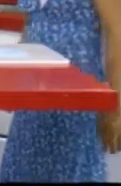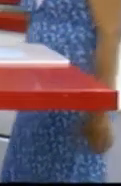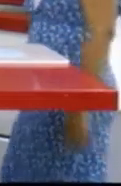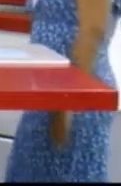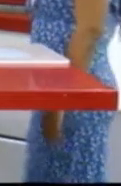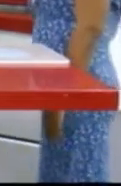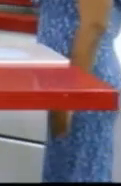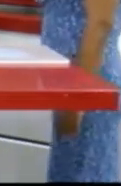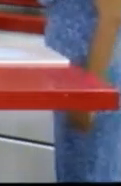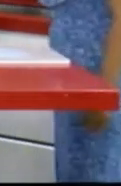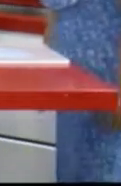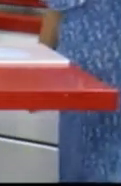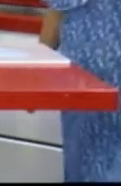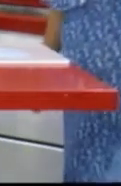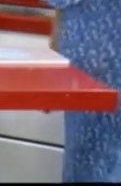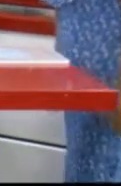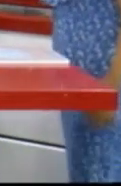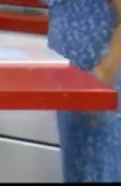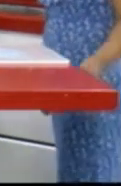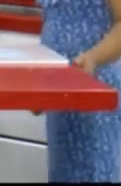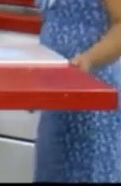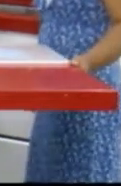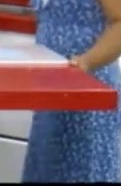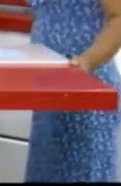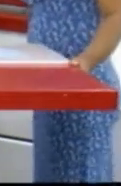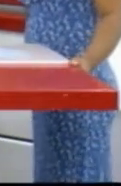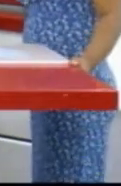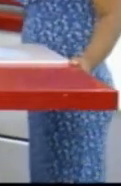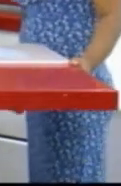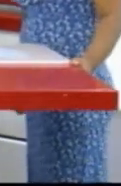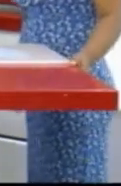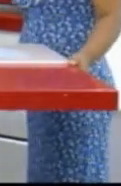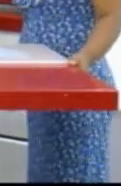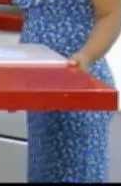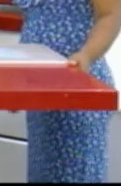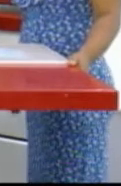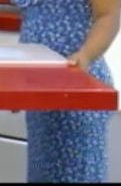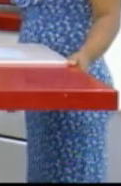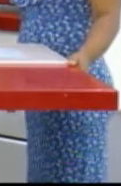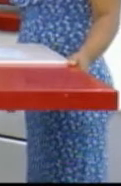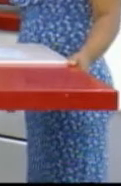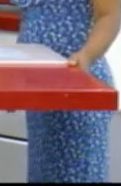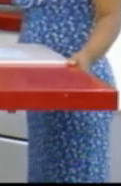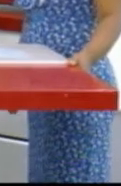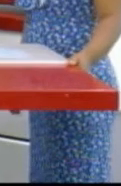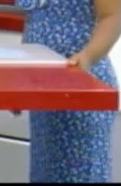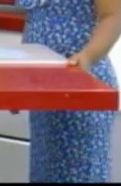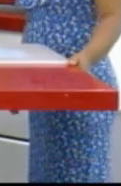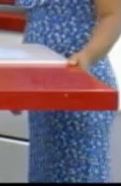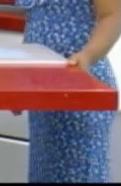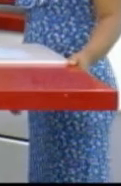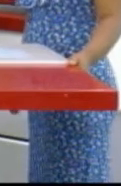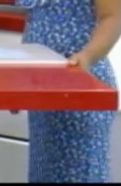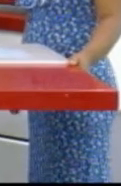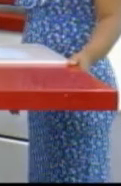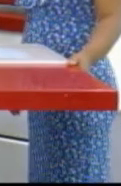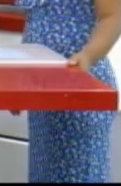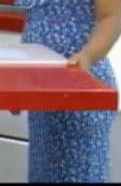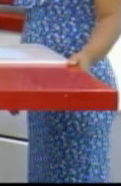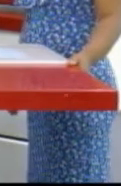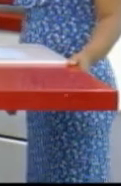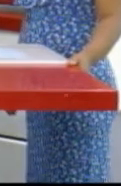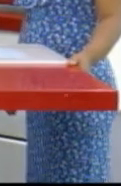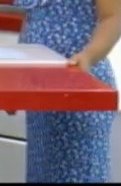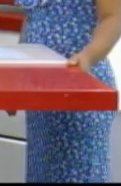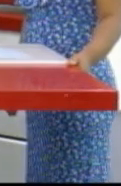vamos a llevar agua precalentar la dejamos que baje temperatura y luego que baje la temperatura y si agregamos nuestra leche le podemos a